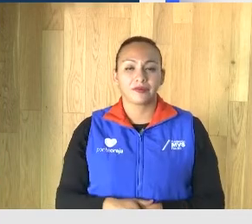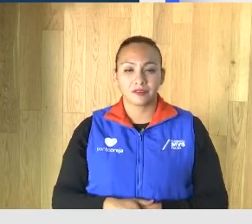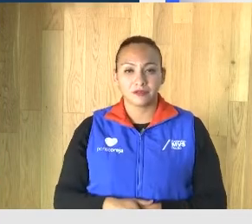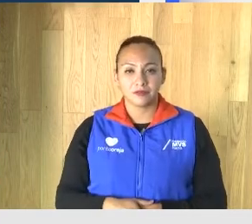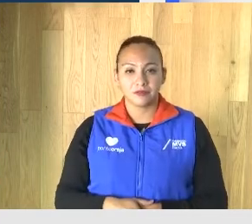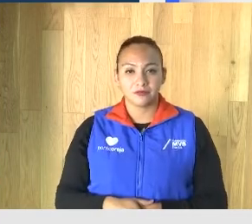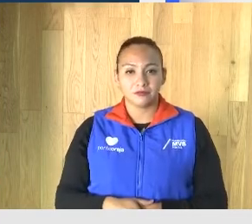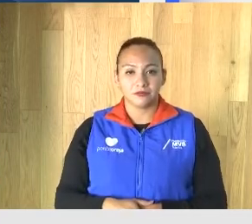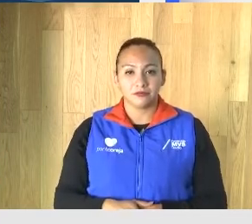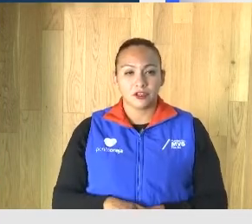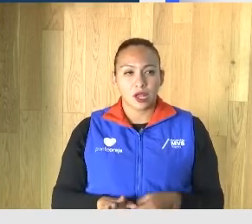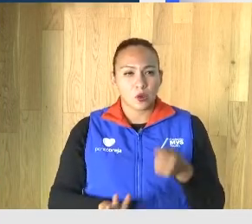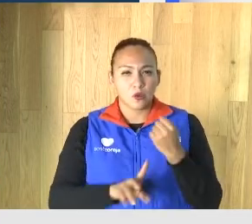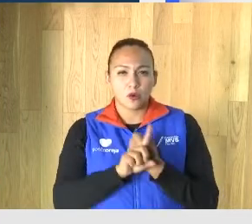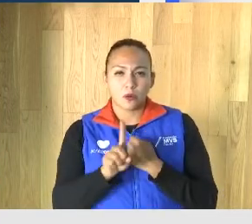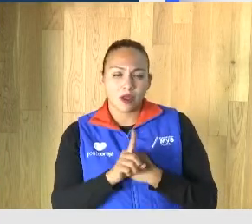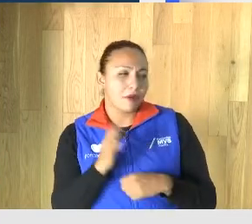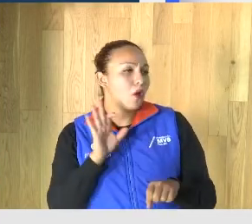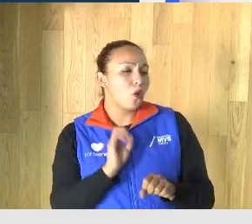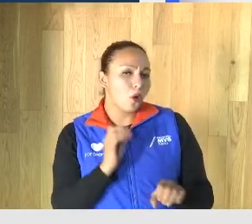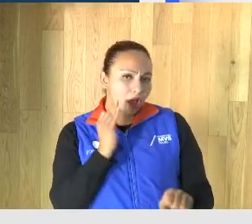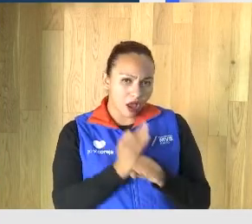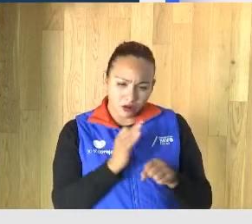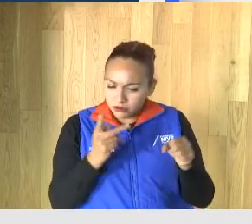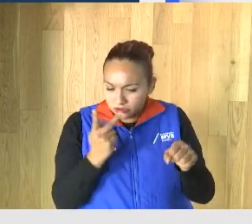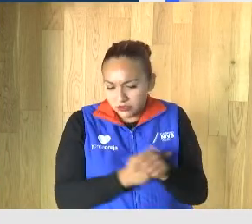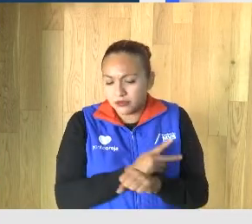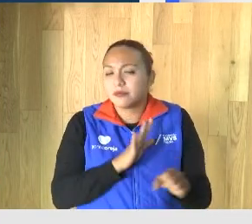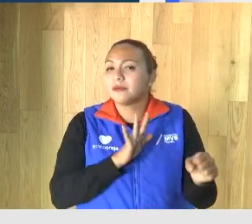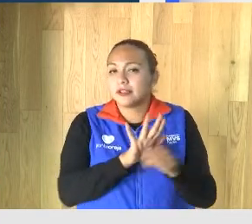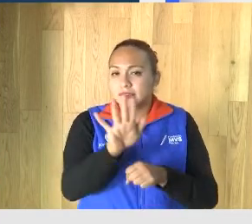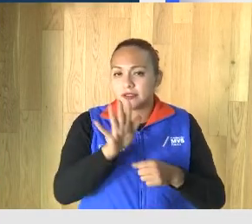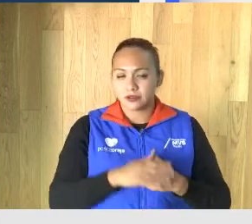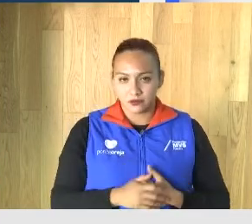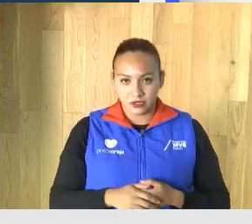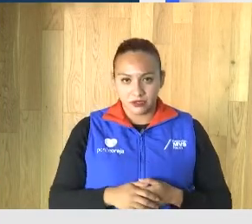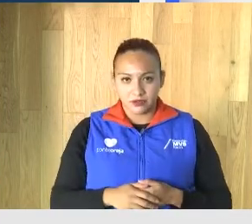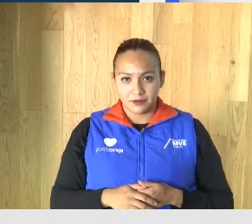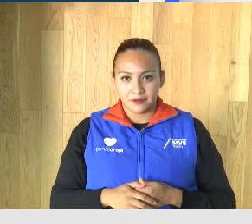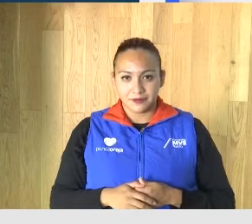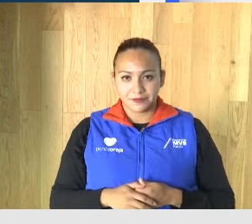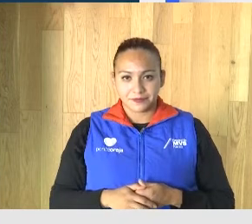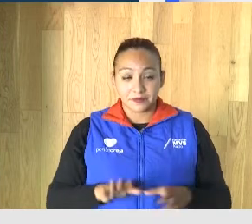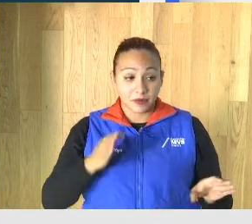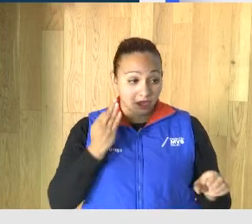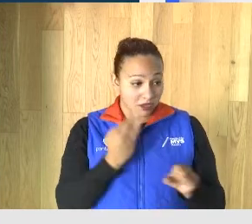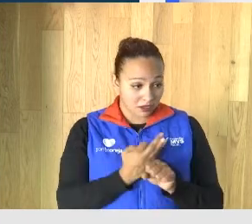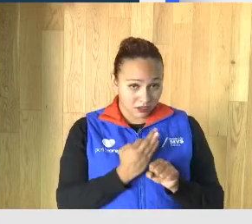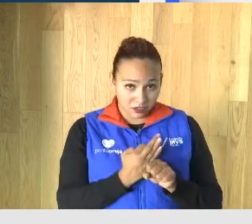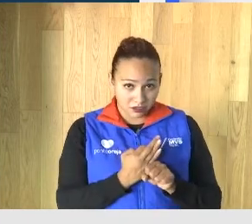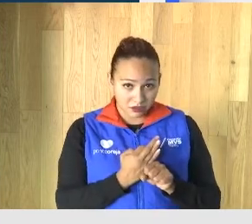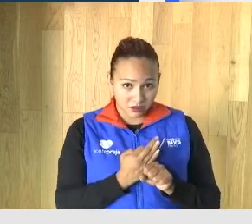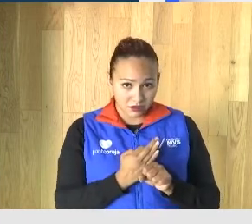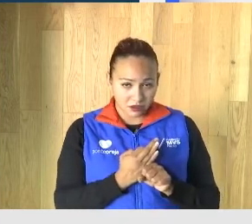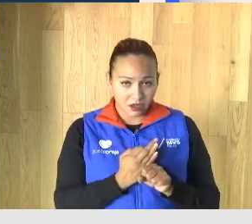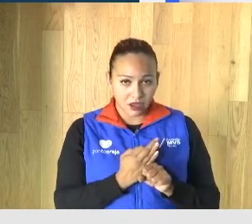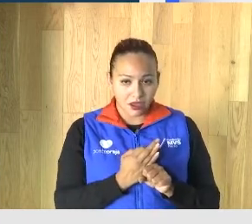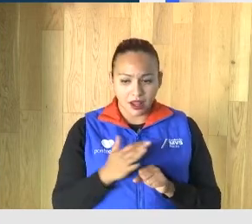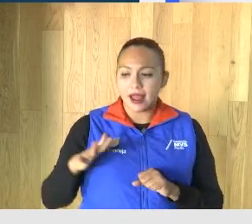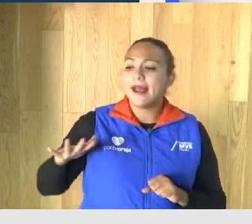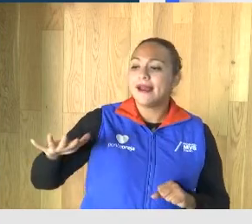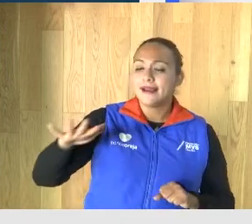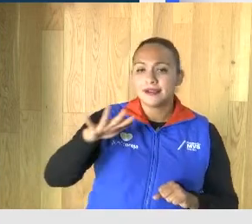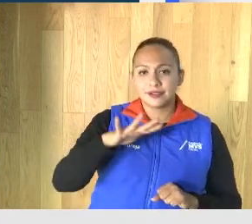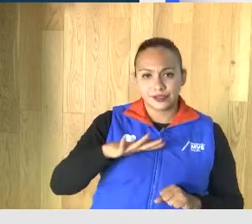digamos, de los retos o tendencias que estamos viendo ahora, es cómo, vinculado a este impacto en la sociedad